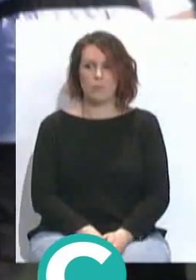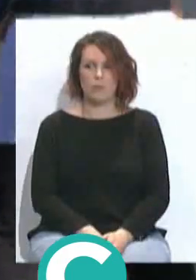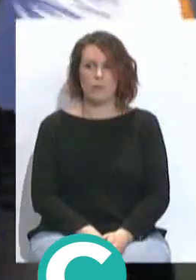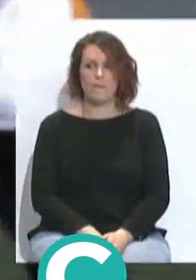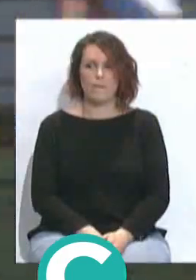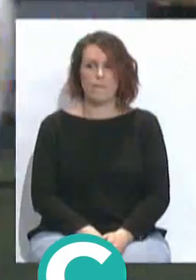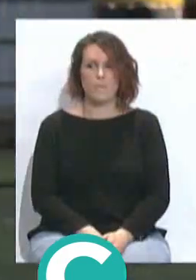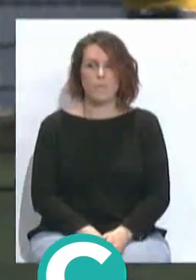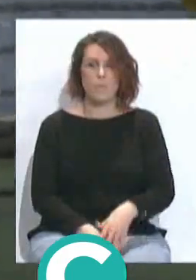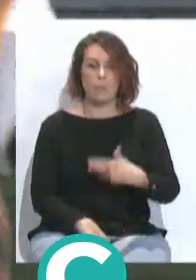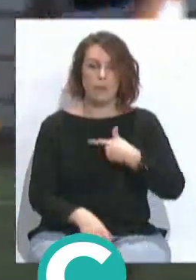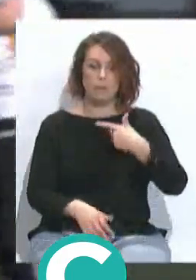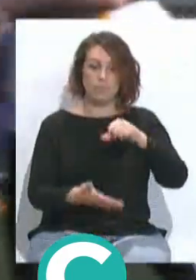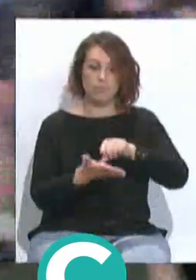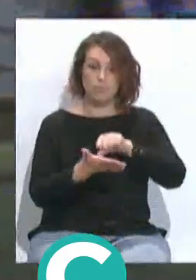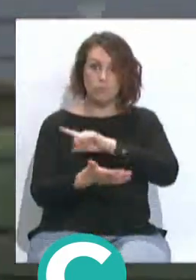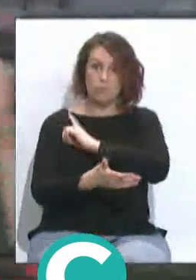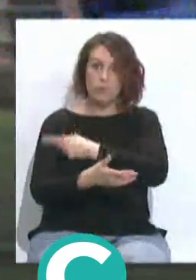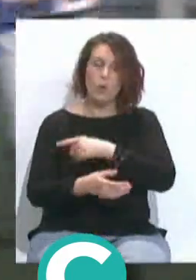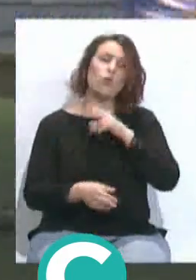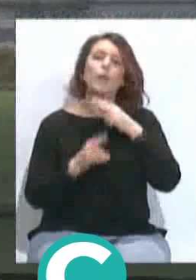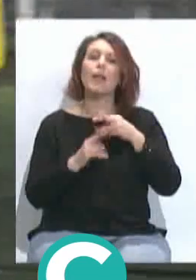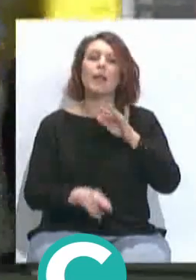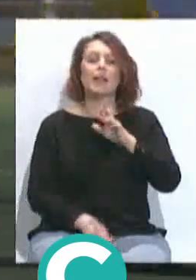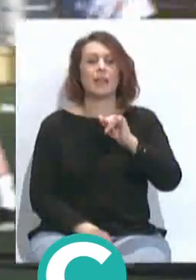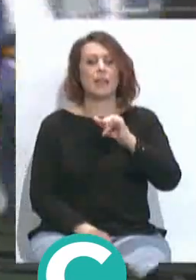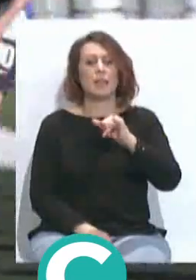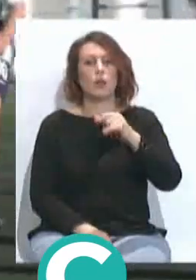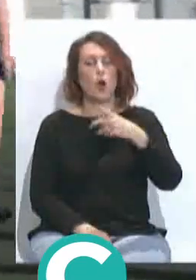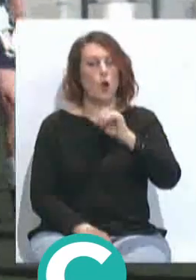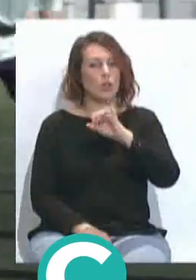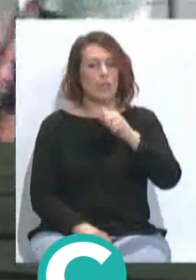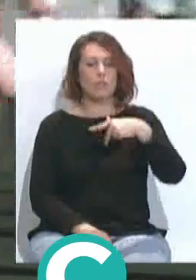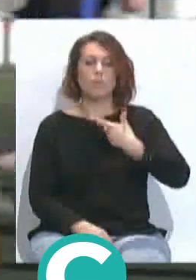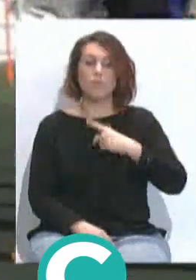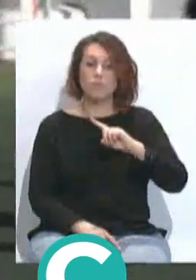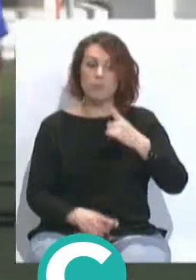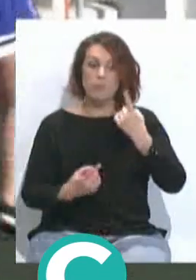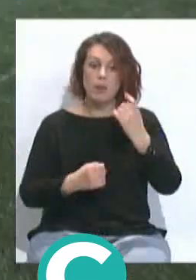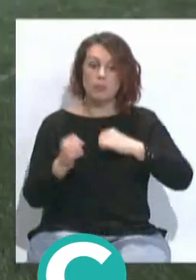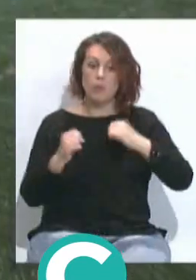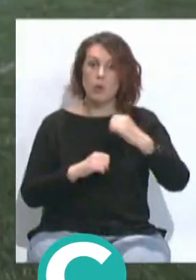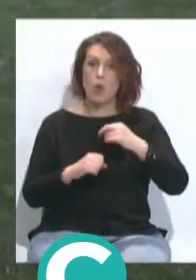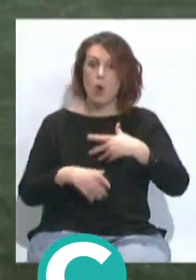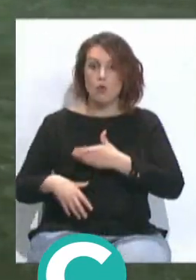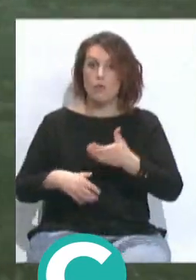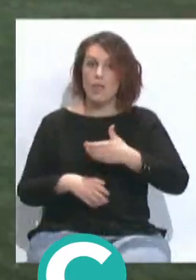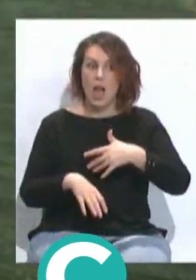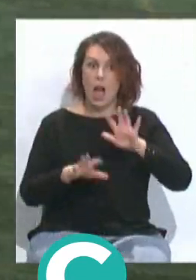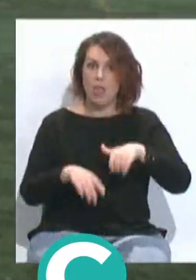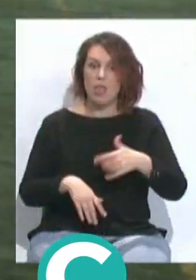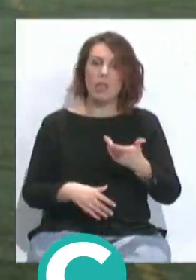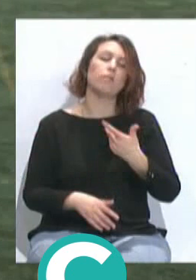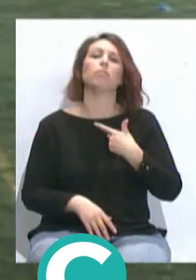el complejo deportivo yrigoyen ha sido escenario del primer torneo intercentros escolares de rugby tag de cádiz el evento se ha